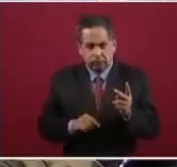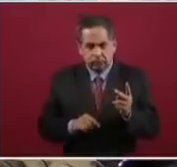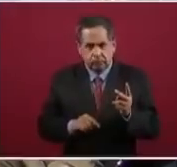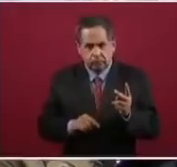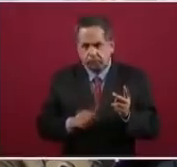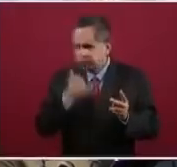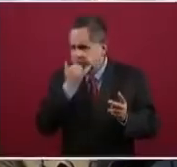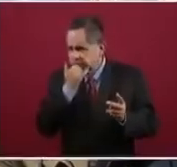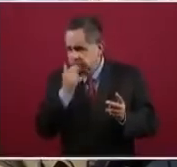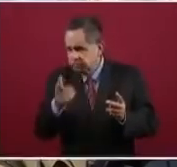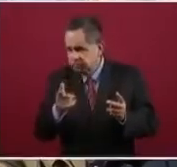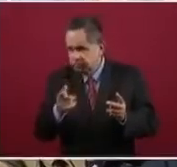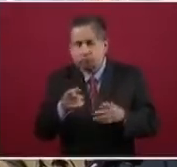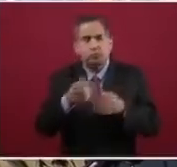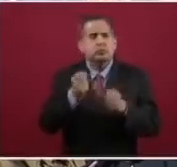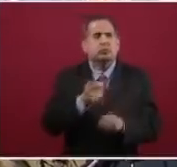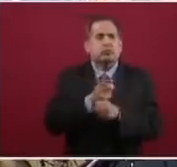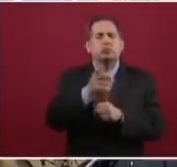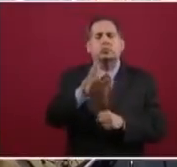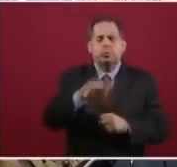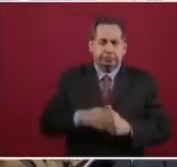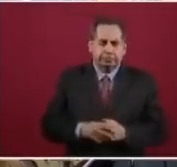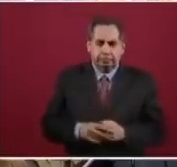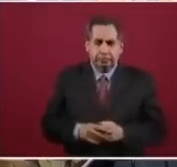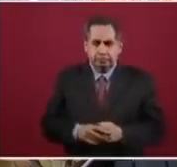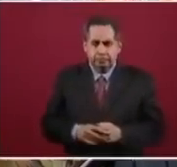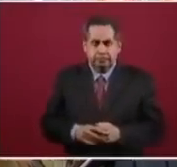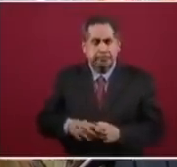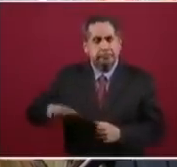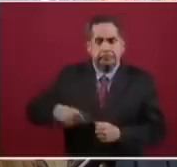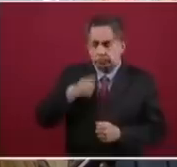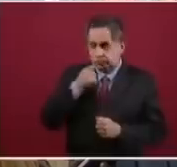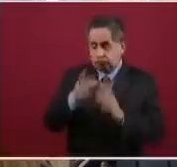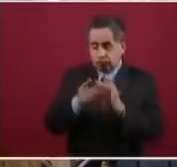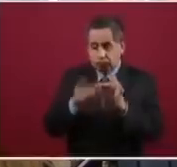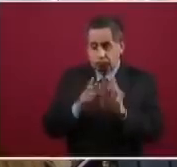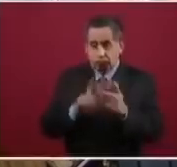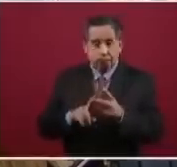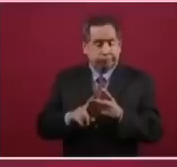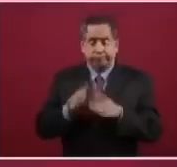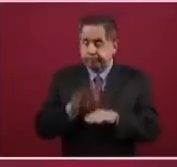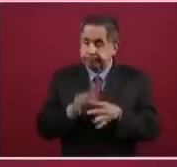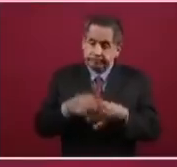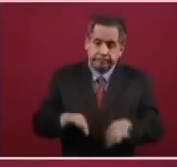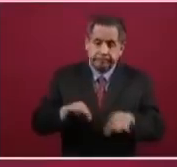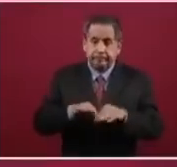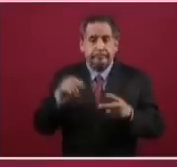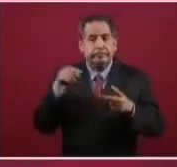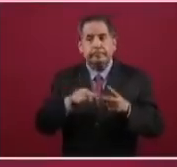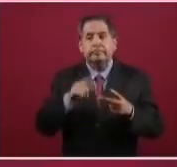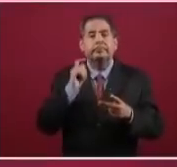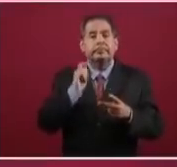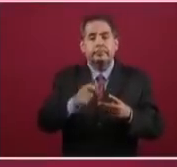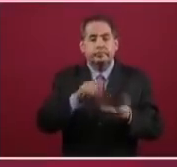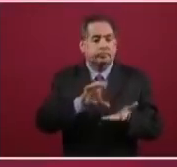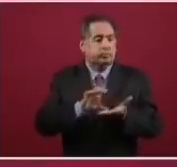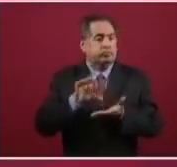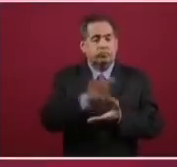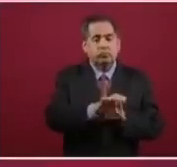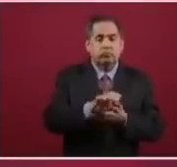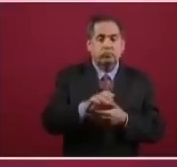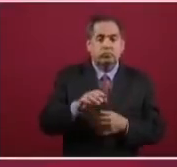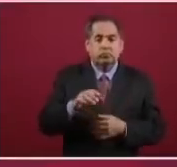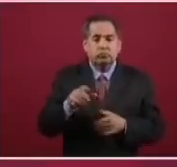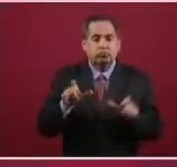pero con seguridad y ahí como se añade el rubro más importante es el que va para la guardia nacional